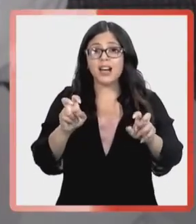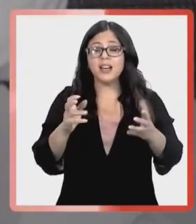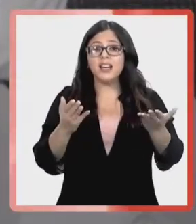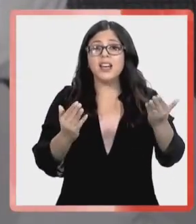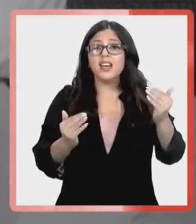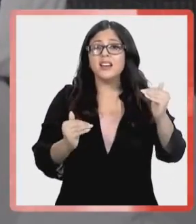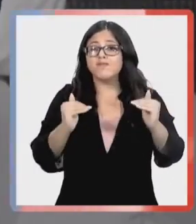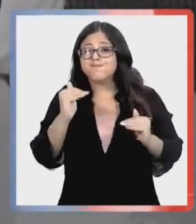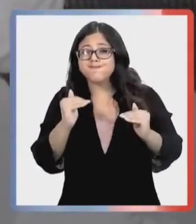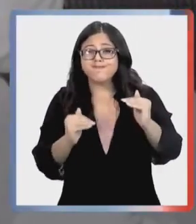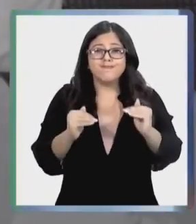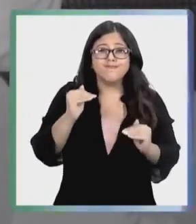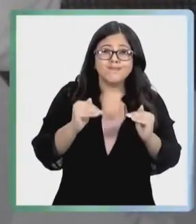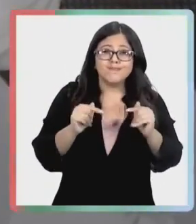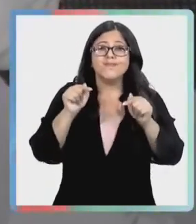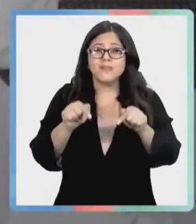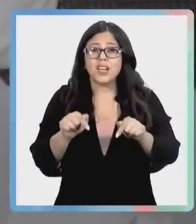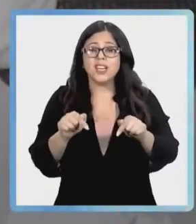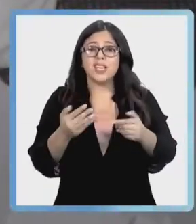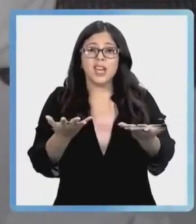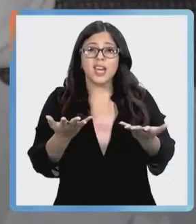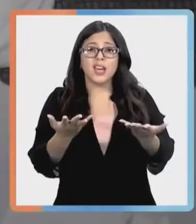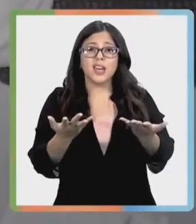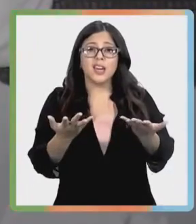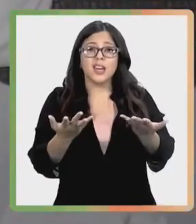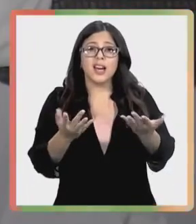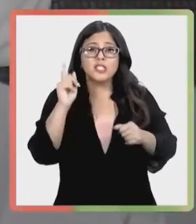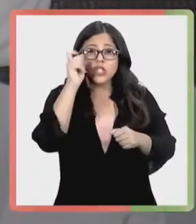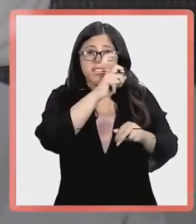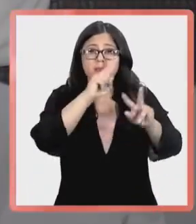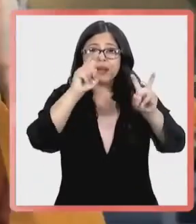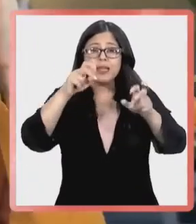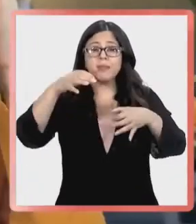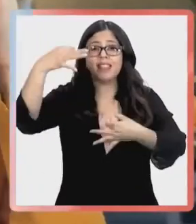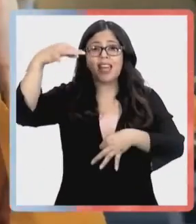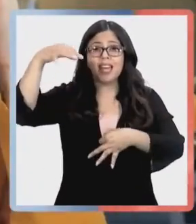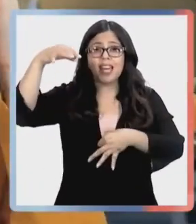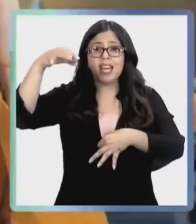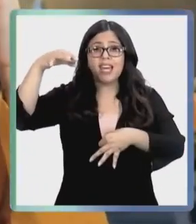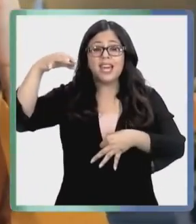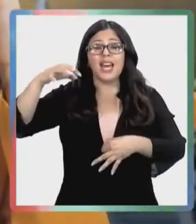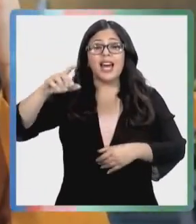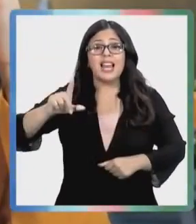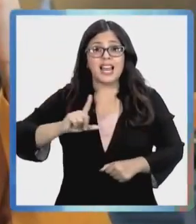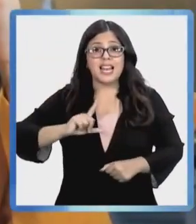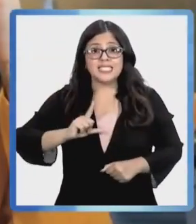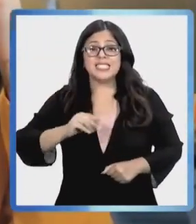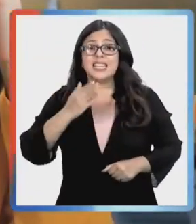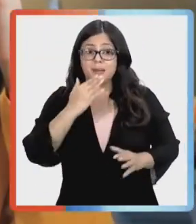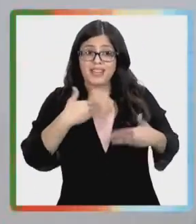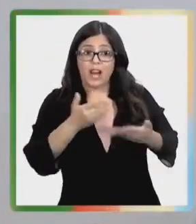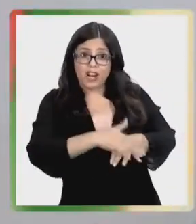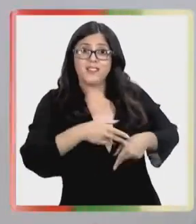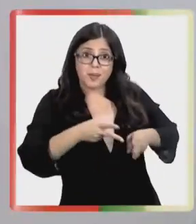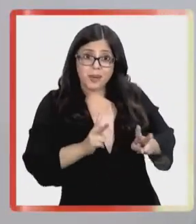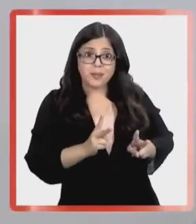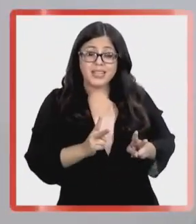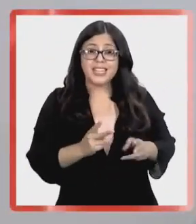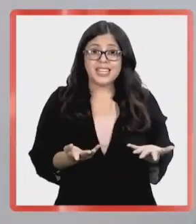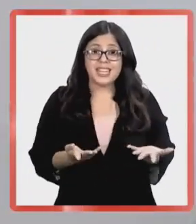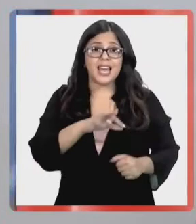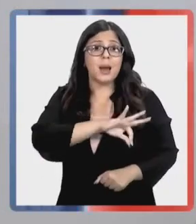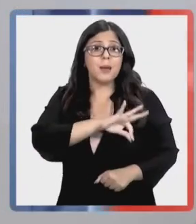es la que ha cuestionado las licencias, y ahora también va a permitir que la pensión de una invalidez, por